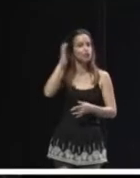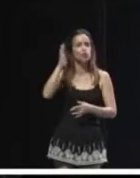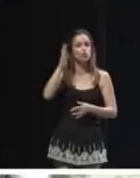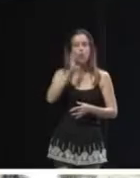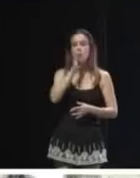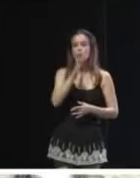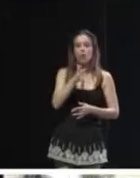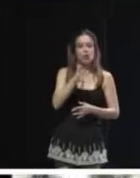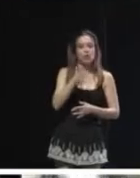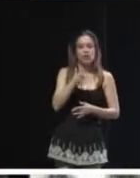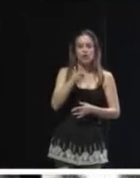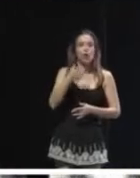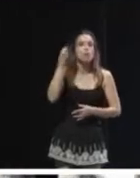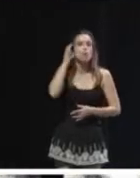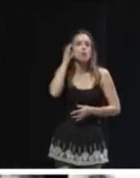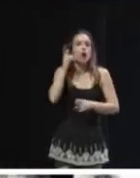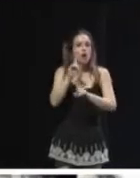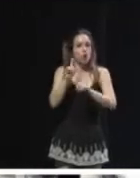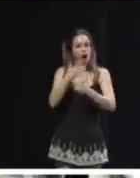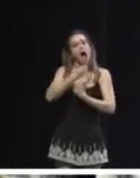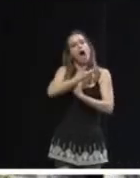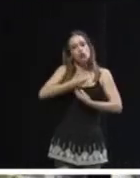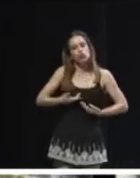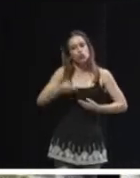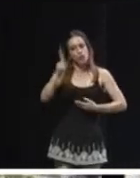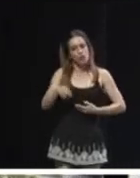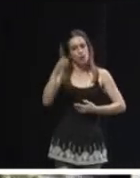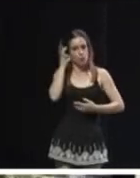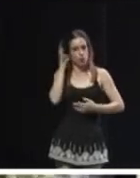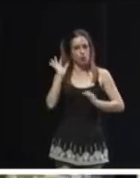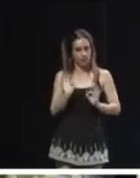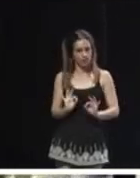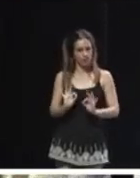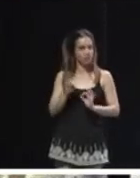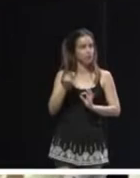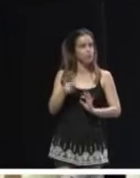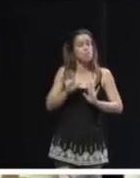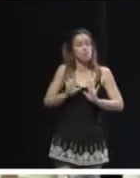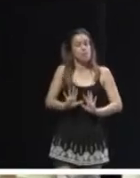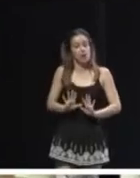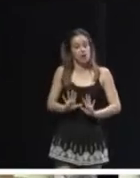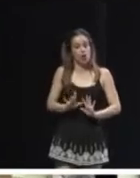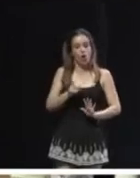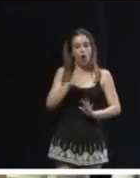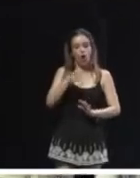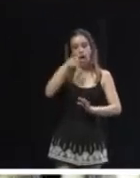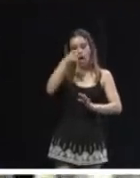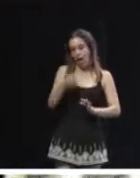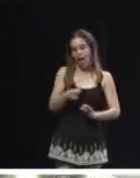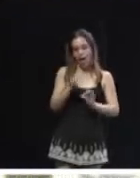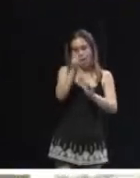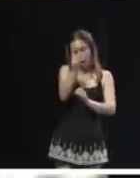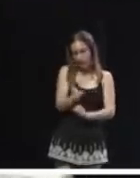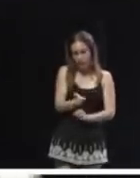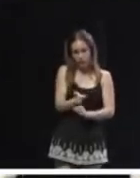mujer, porque Ayuso también es mujer, no, sino porque es como es, porque es Yolanda y porque Yolanda no está en una